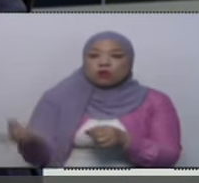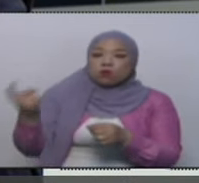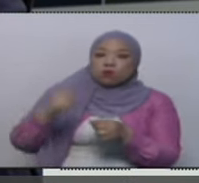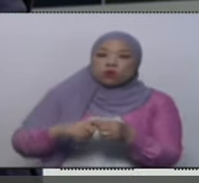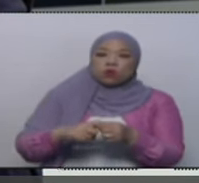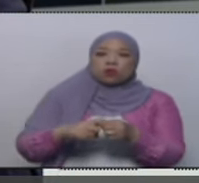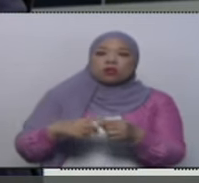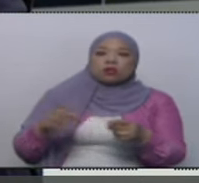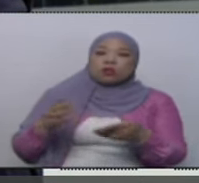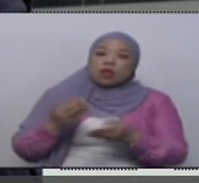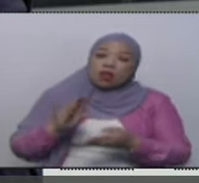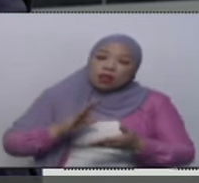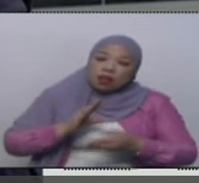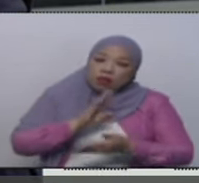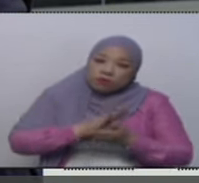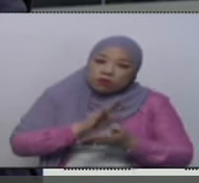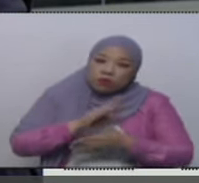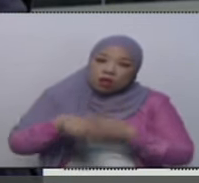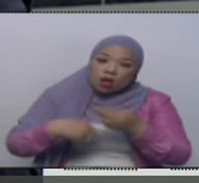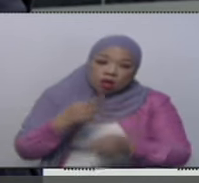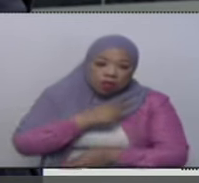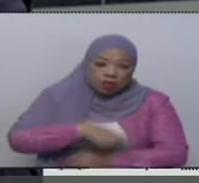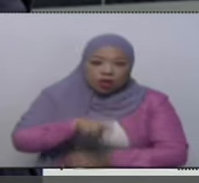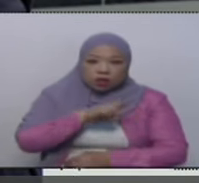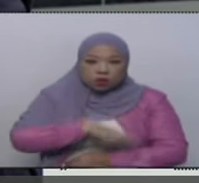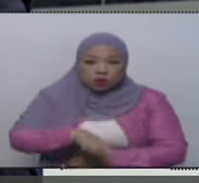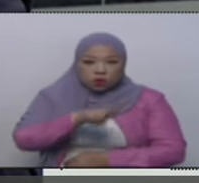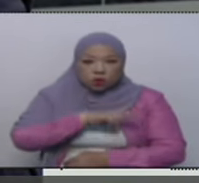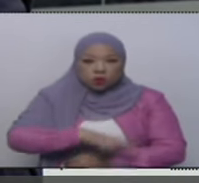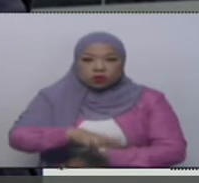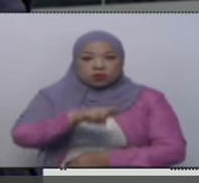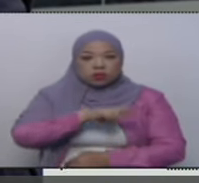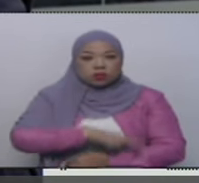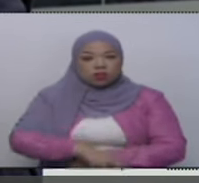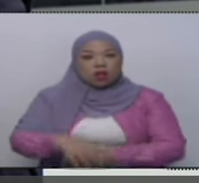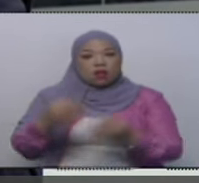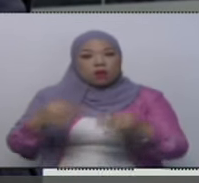de la convivencia cultural religiosa,